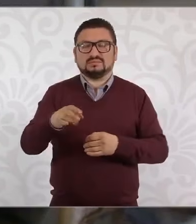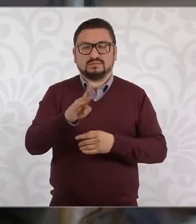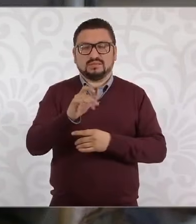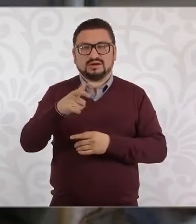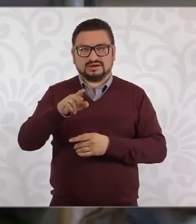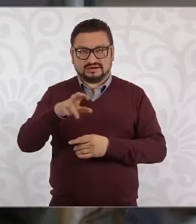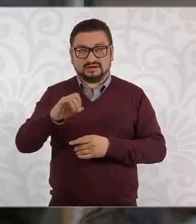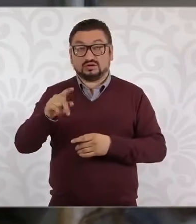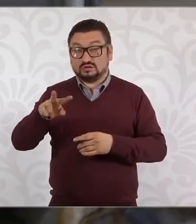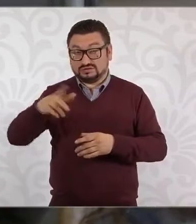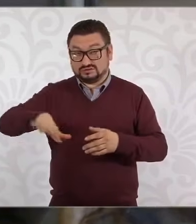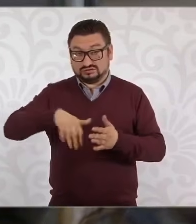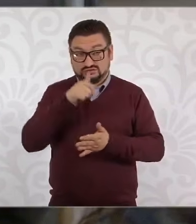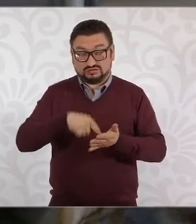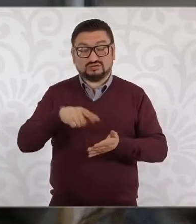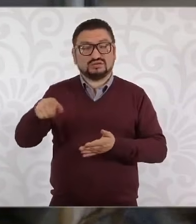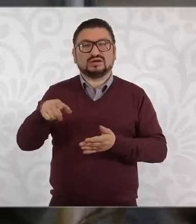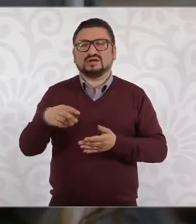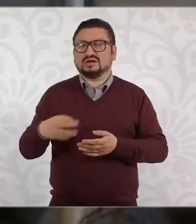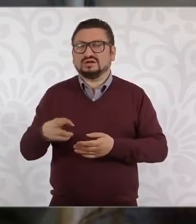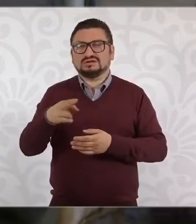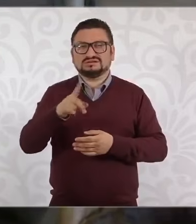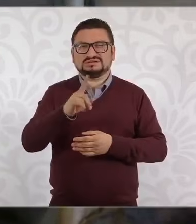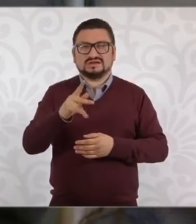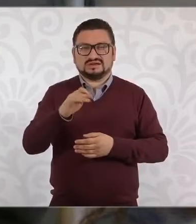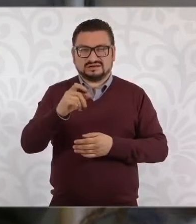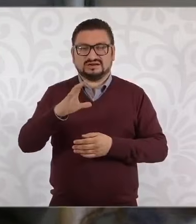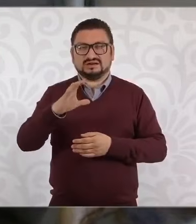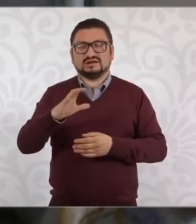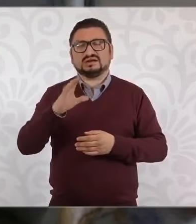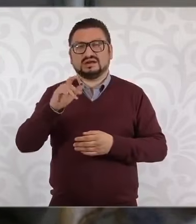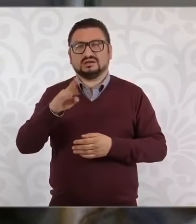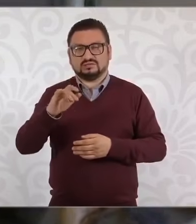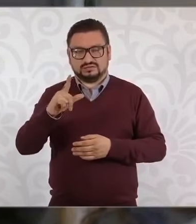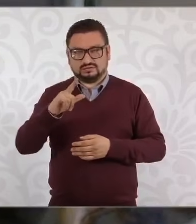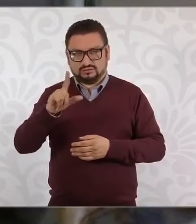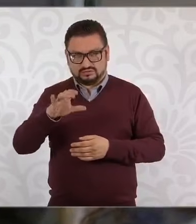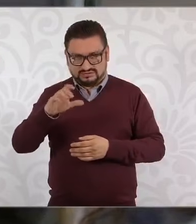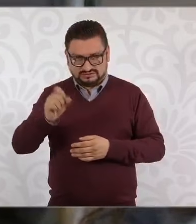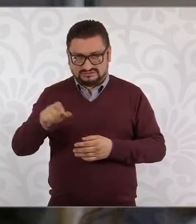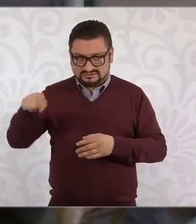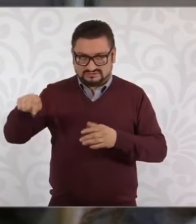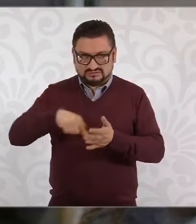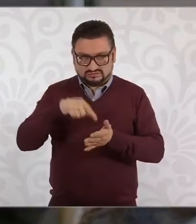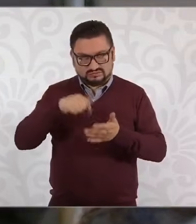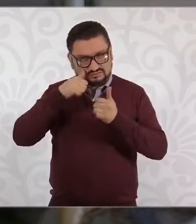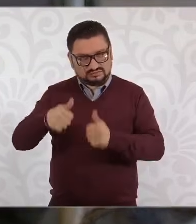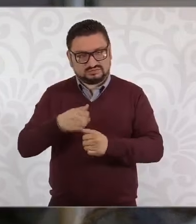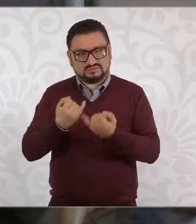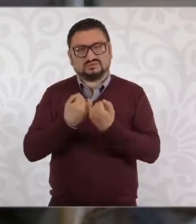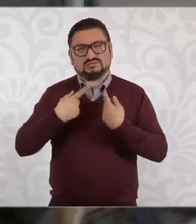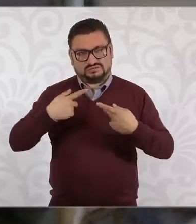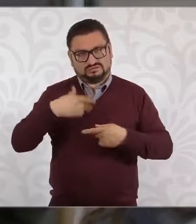Paz, y otro arroyo que está en el Zacatal, en Cabo San Lucas, en San José del Cabo, también pedirle que lo tomen en cuenta, le pide a la